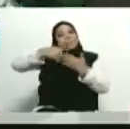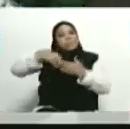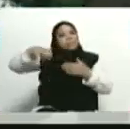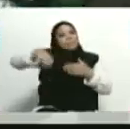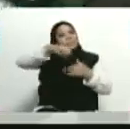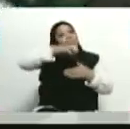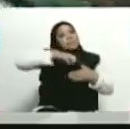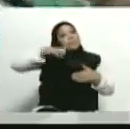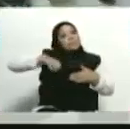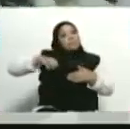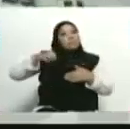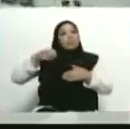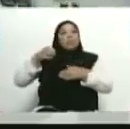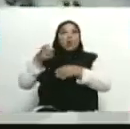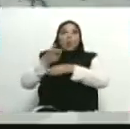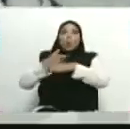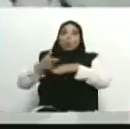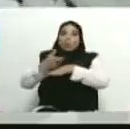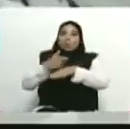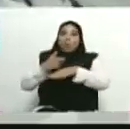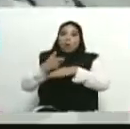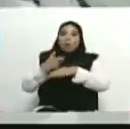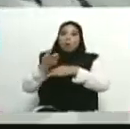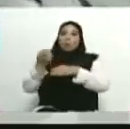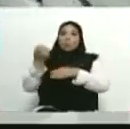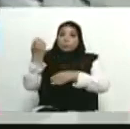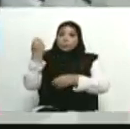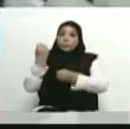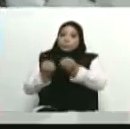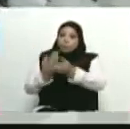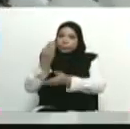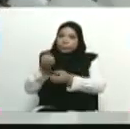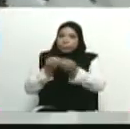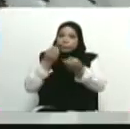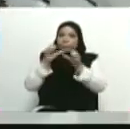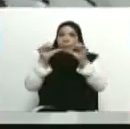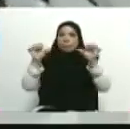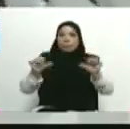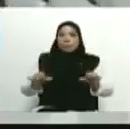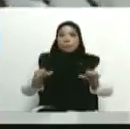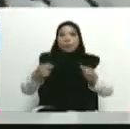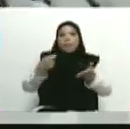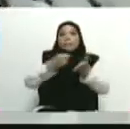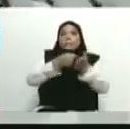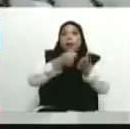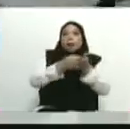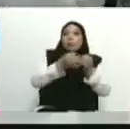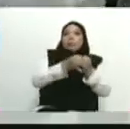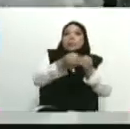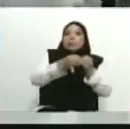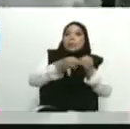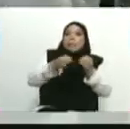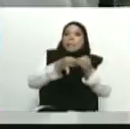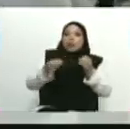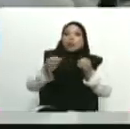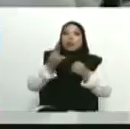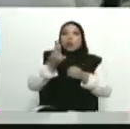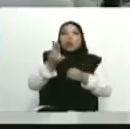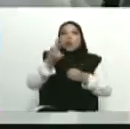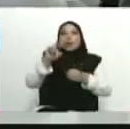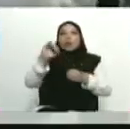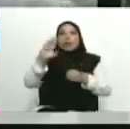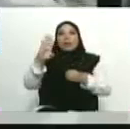través del Consejo Federal de Gobierno. En segundo lugar tenemos el sistema de impuestos municipales, Wiriri, que también lo debe